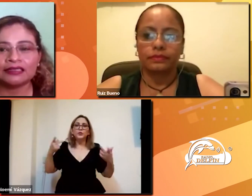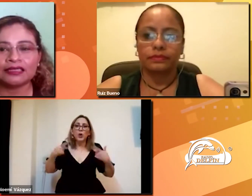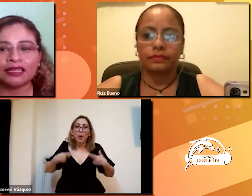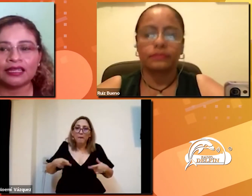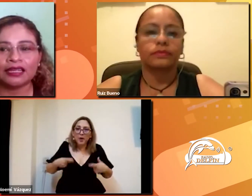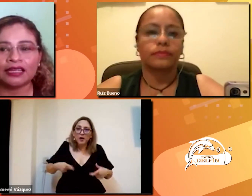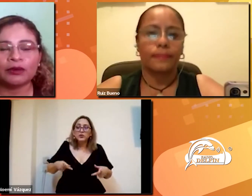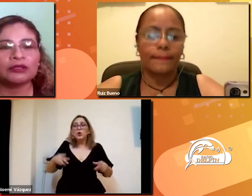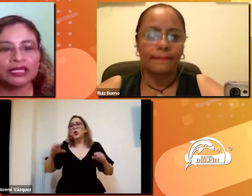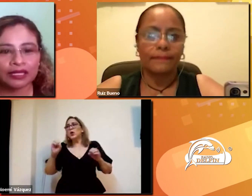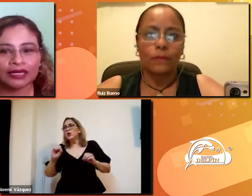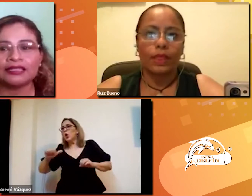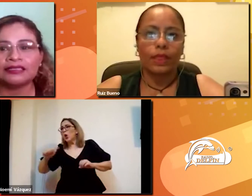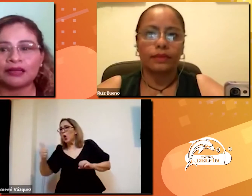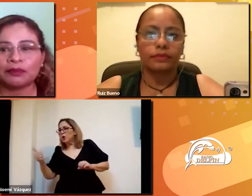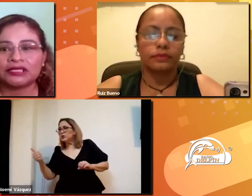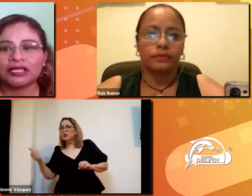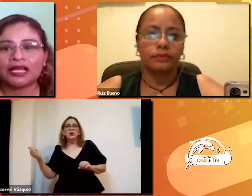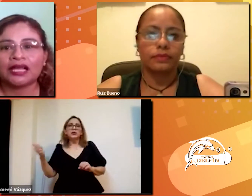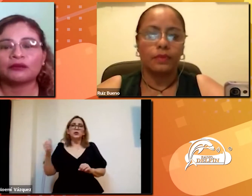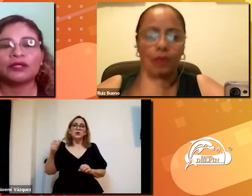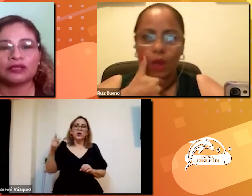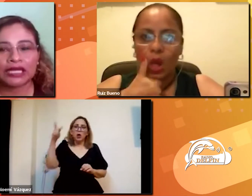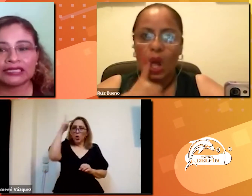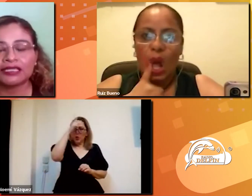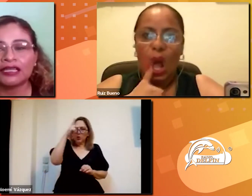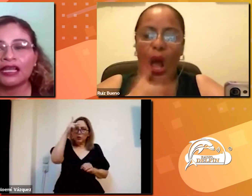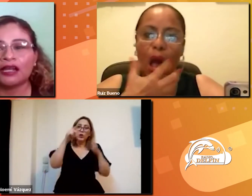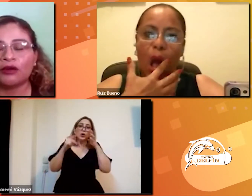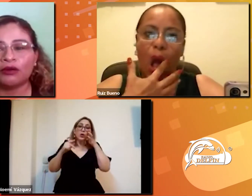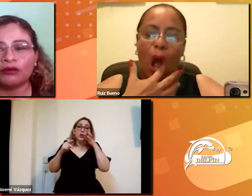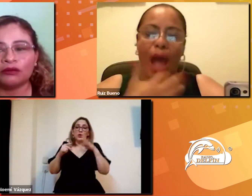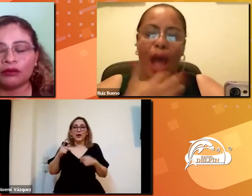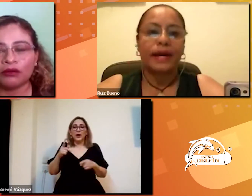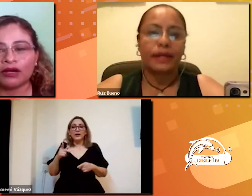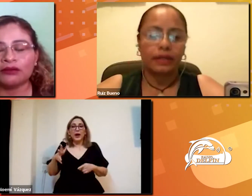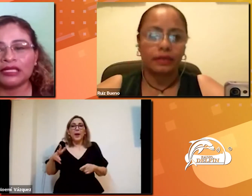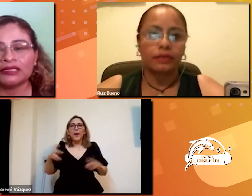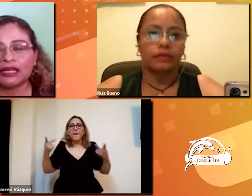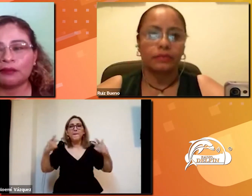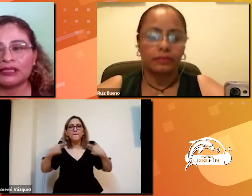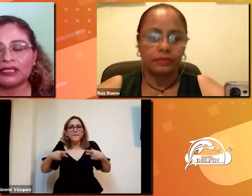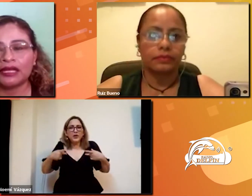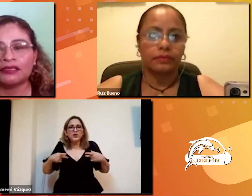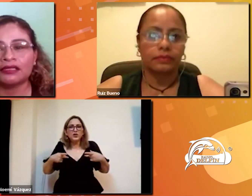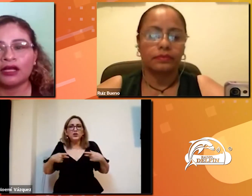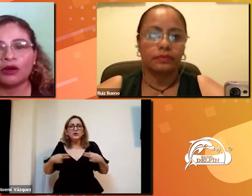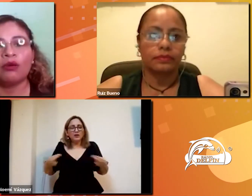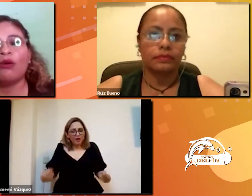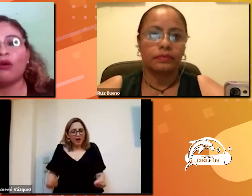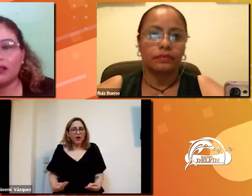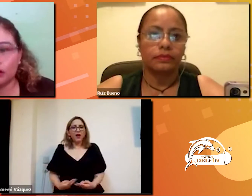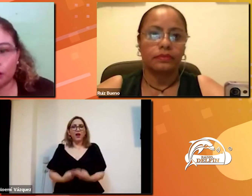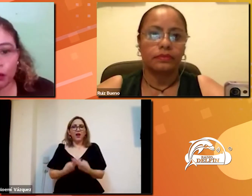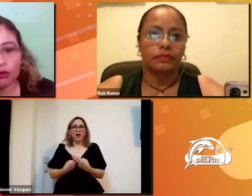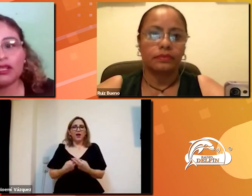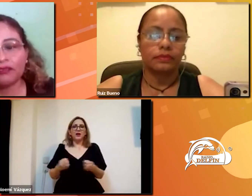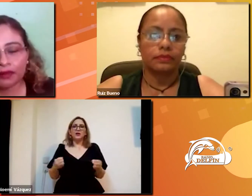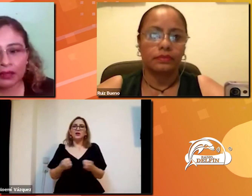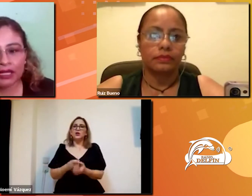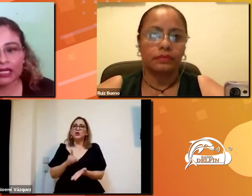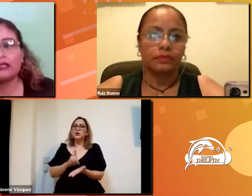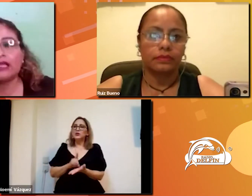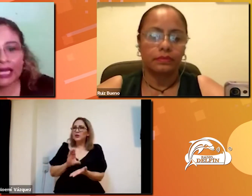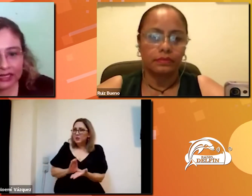resiliencia de cuando adquiere la discapacidad, cuando nace con alguna discapacidad o por